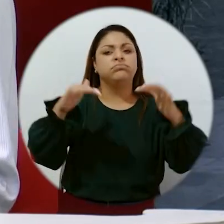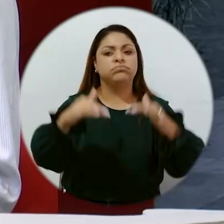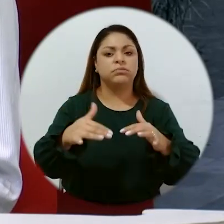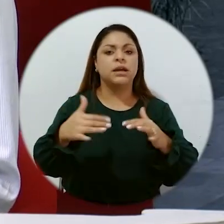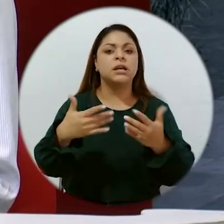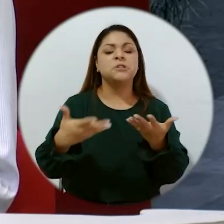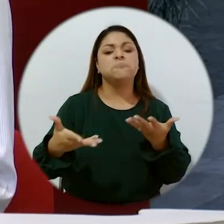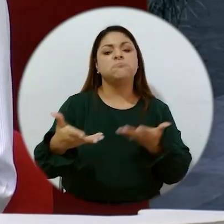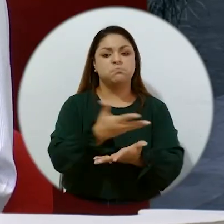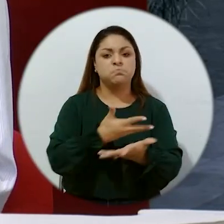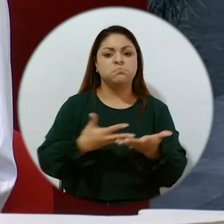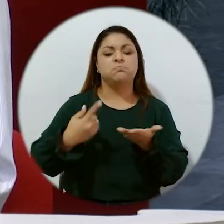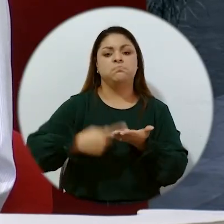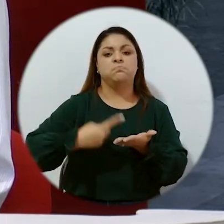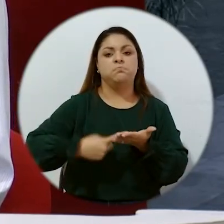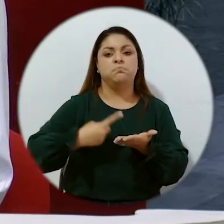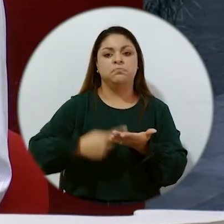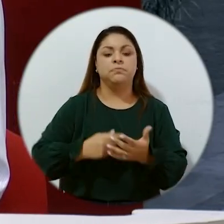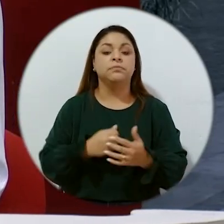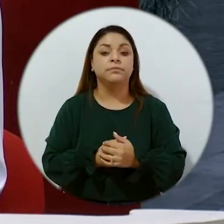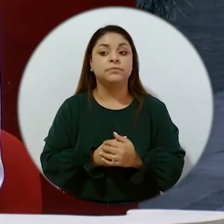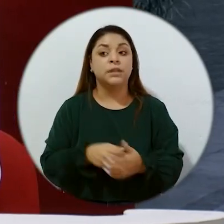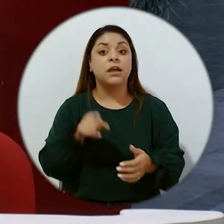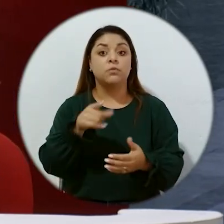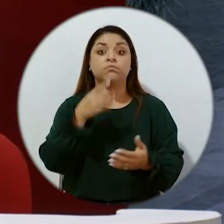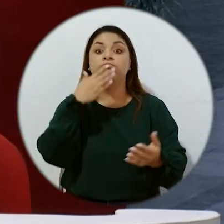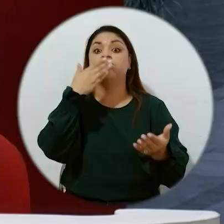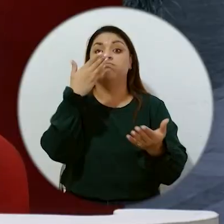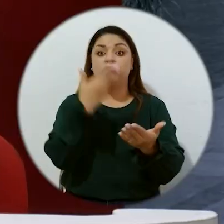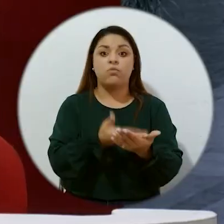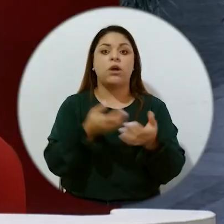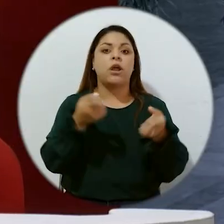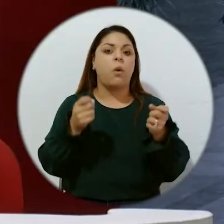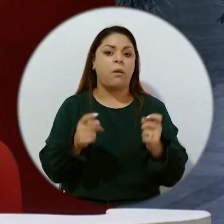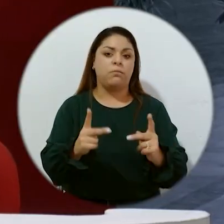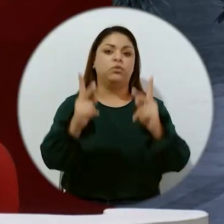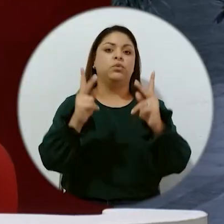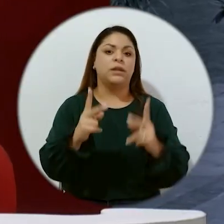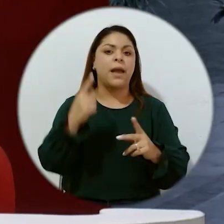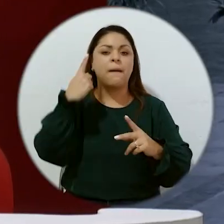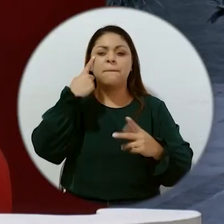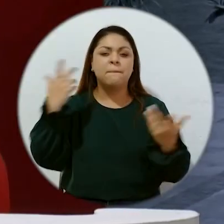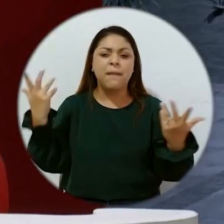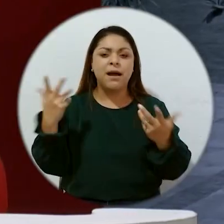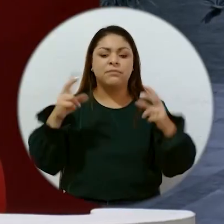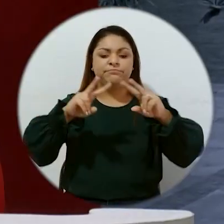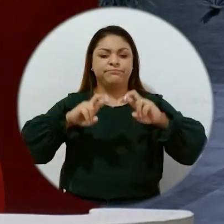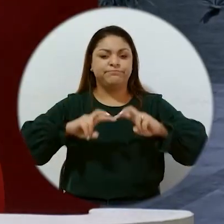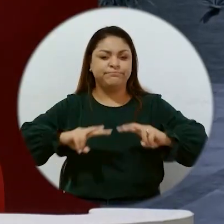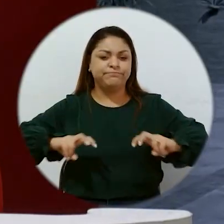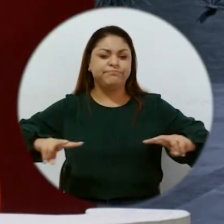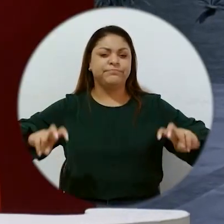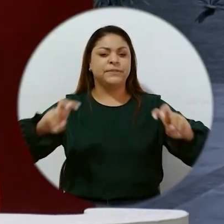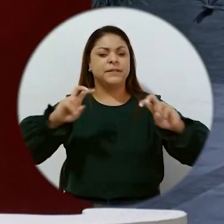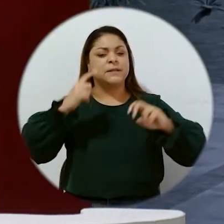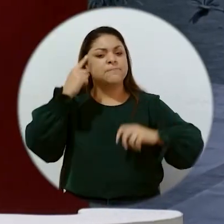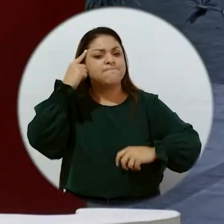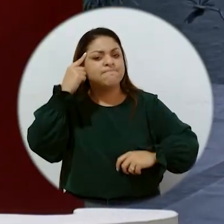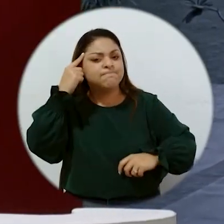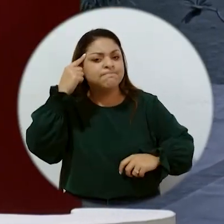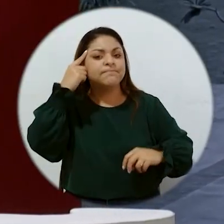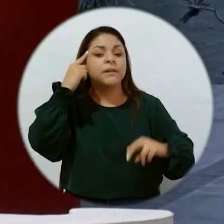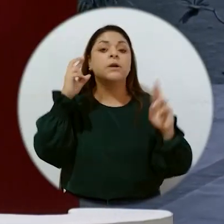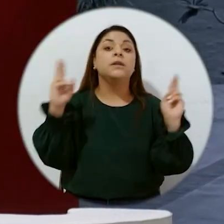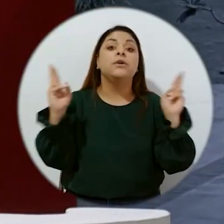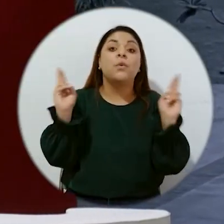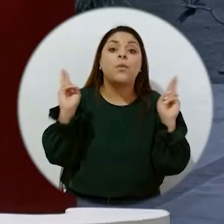reunir y van a conversar. Entonces, es una oportunidad para hacer una revisión, una reflexión